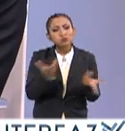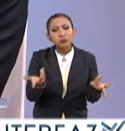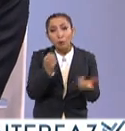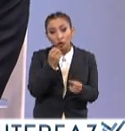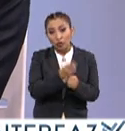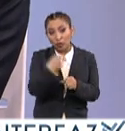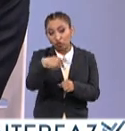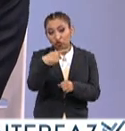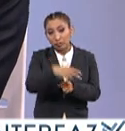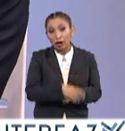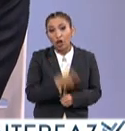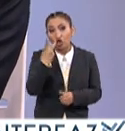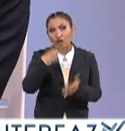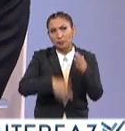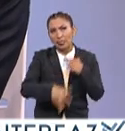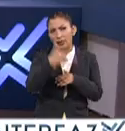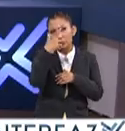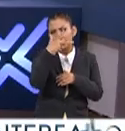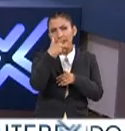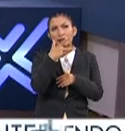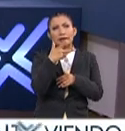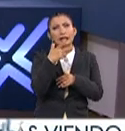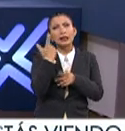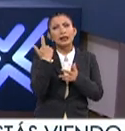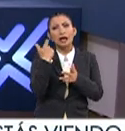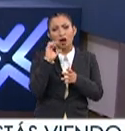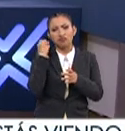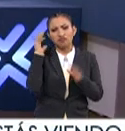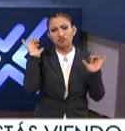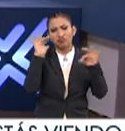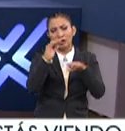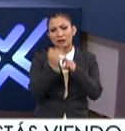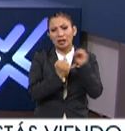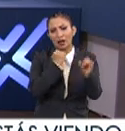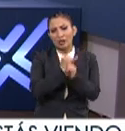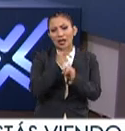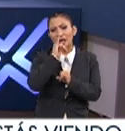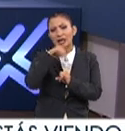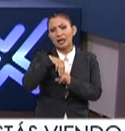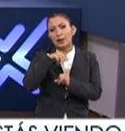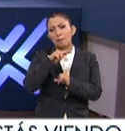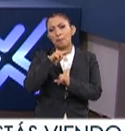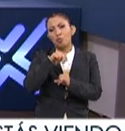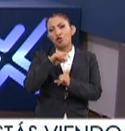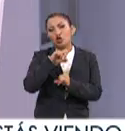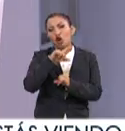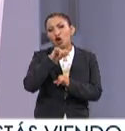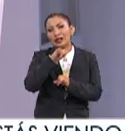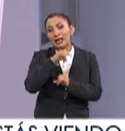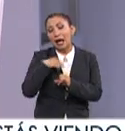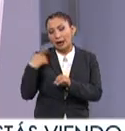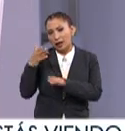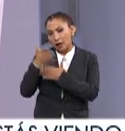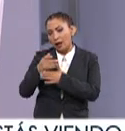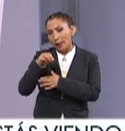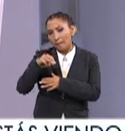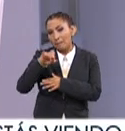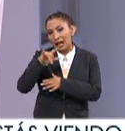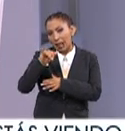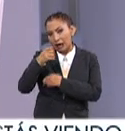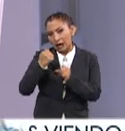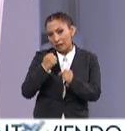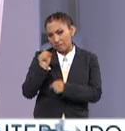esa oportunidad que tuvo de charlar? En 2013, en el Congreso Internacional de Inmunología que se llevó a cabo en Milán ese año.